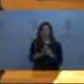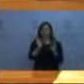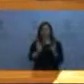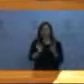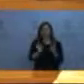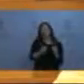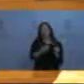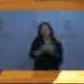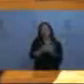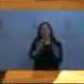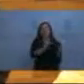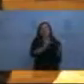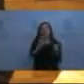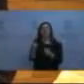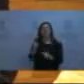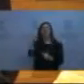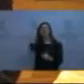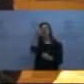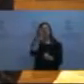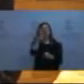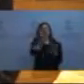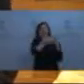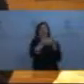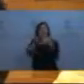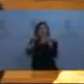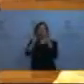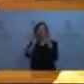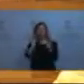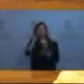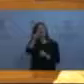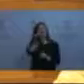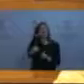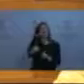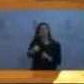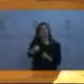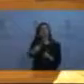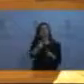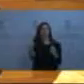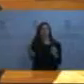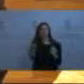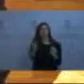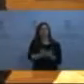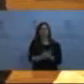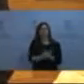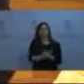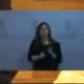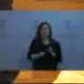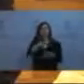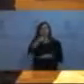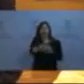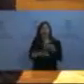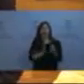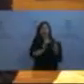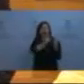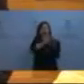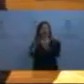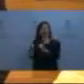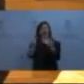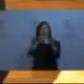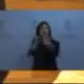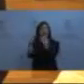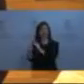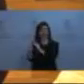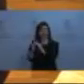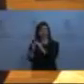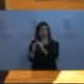yo creo que por relación a estos hechos. Y claro, lo que faltaba ya es que los procedimientos de adjudicación de viviendas pues